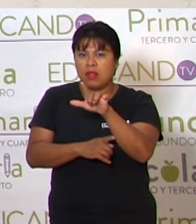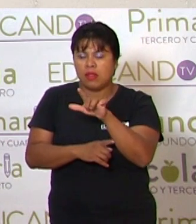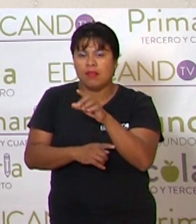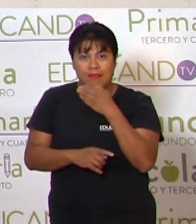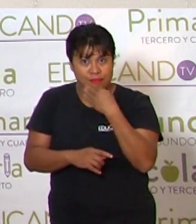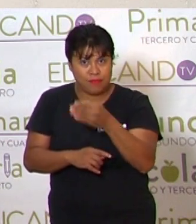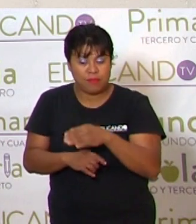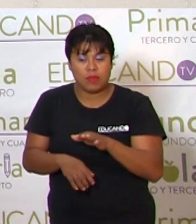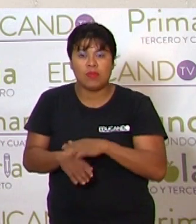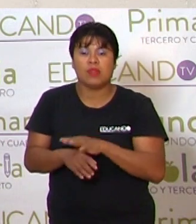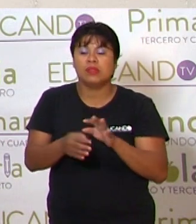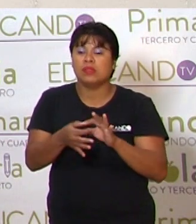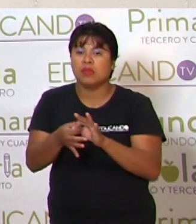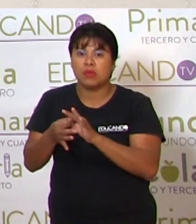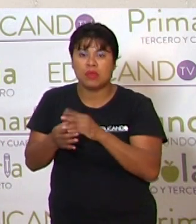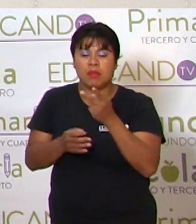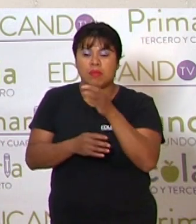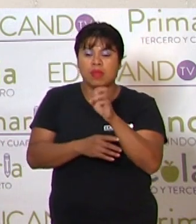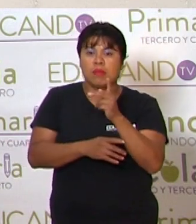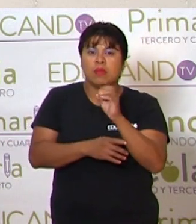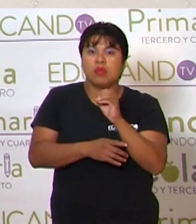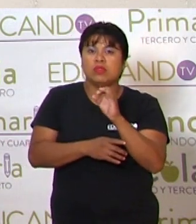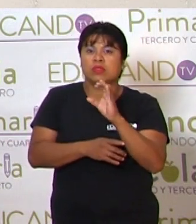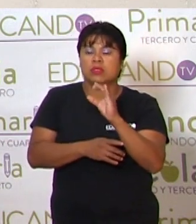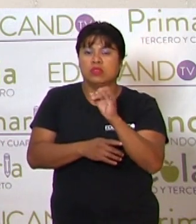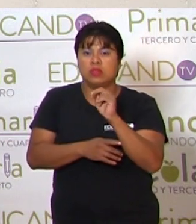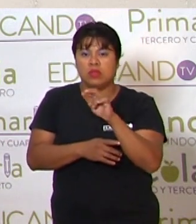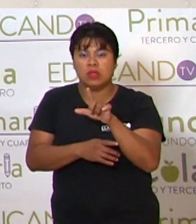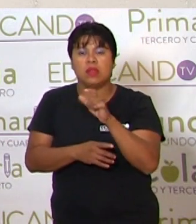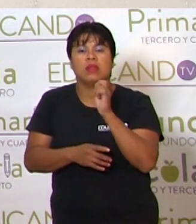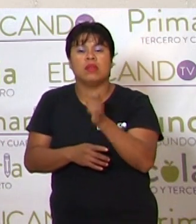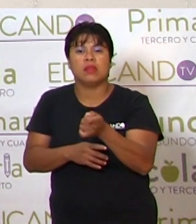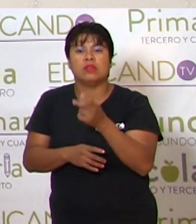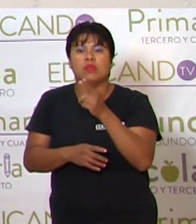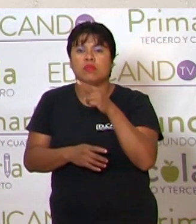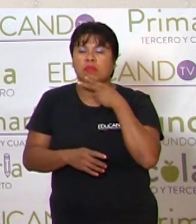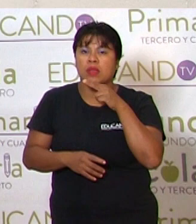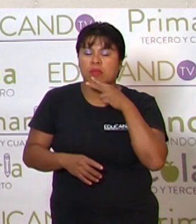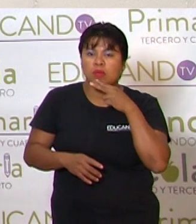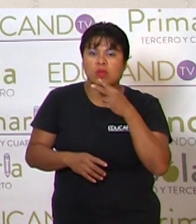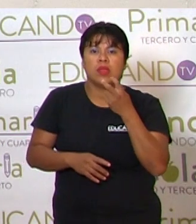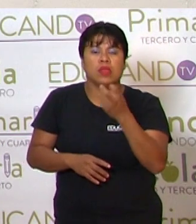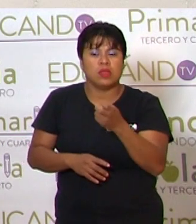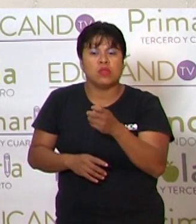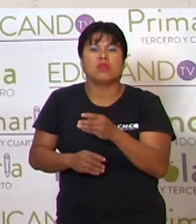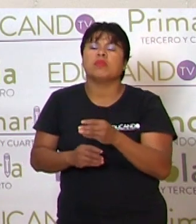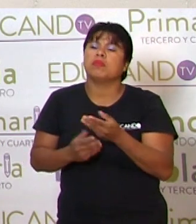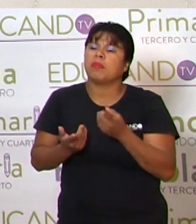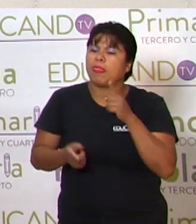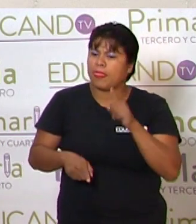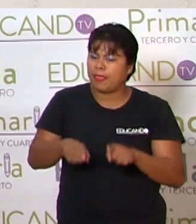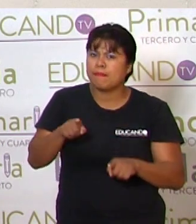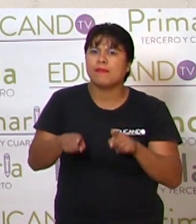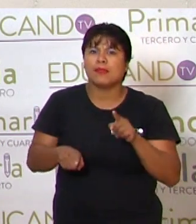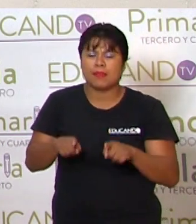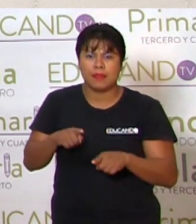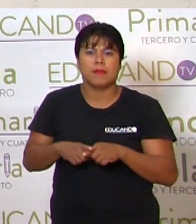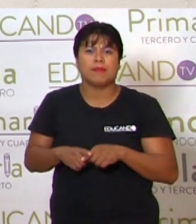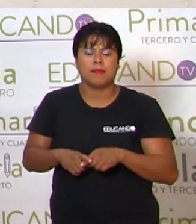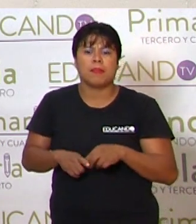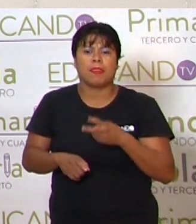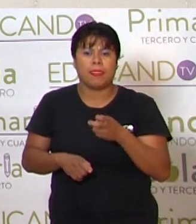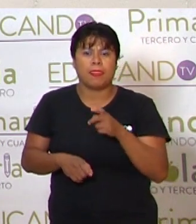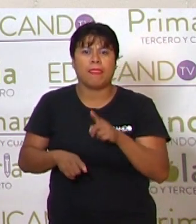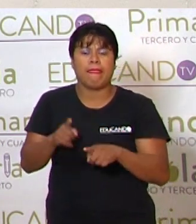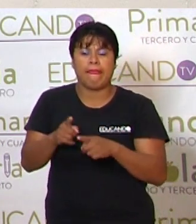¿bien? Porque se une lo que es una preposición y se une lo que es un verbo que va a determinar, ¿bien?, que